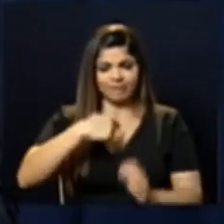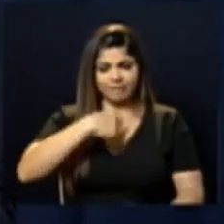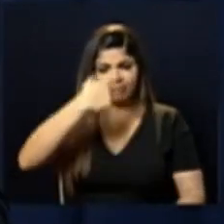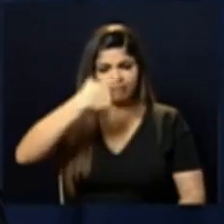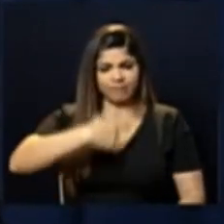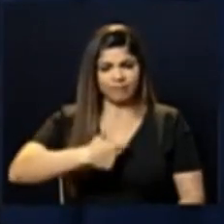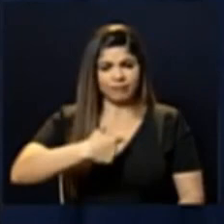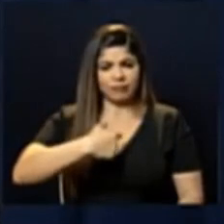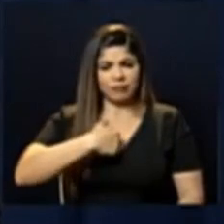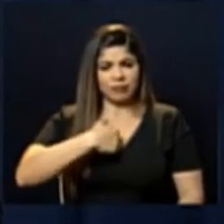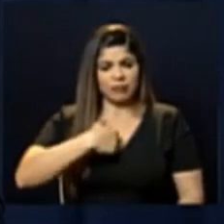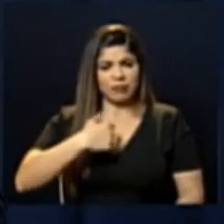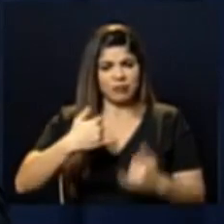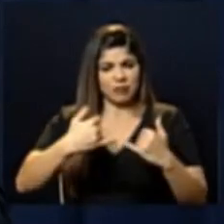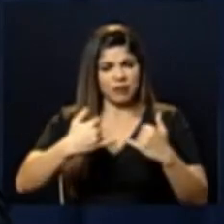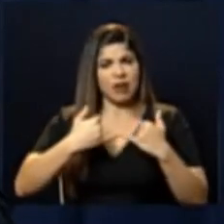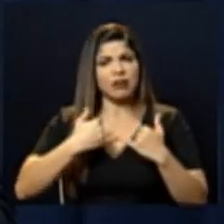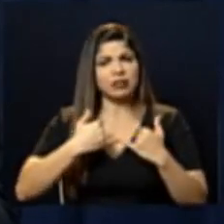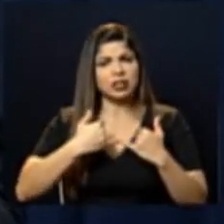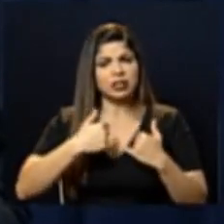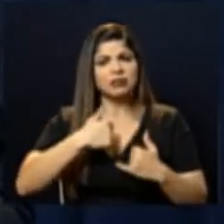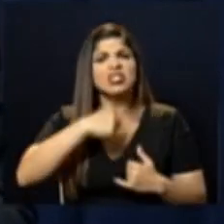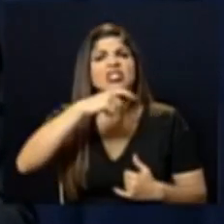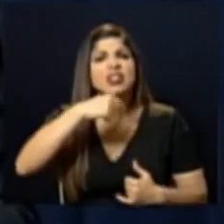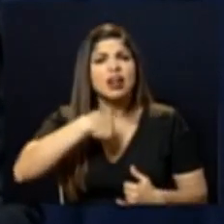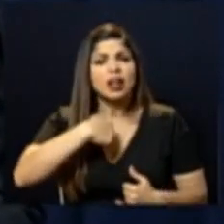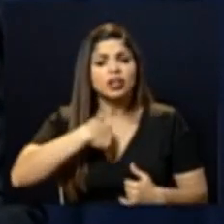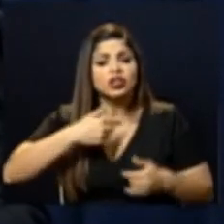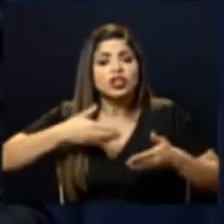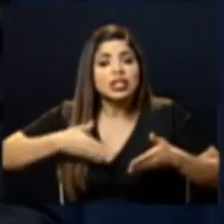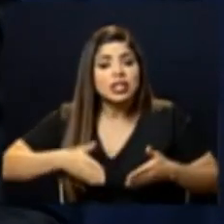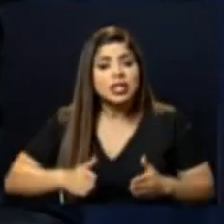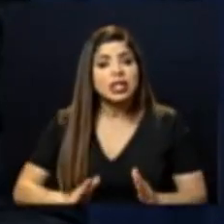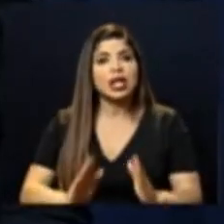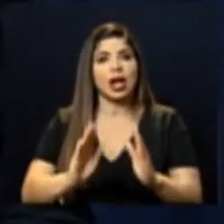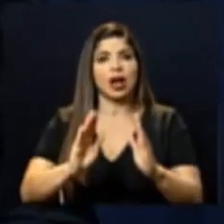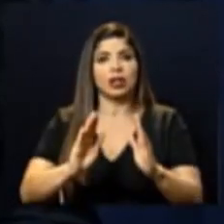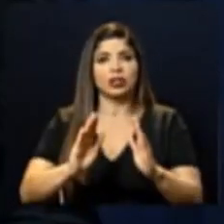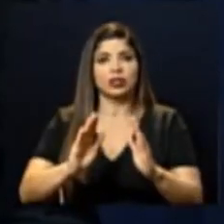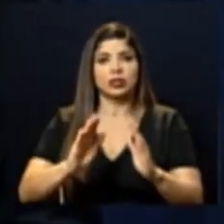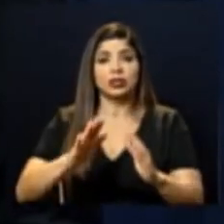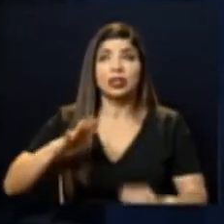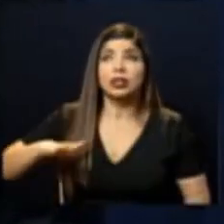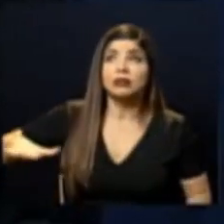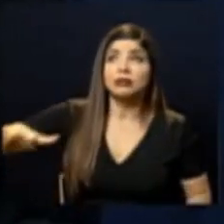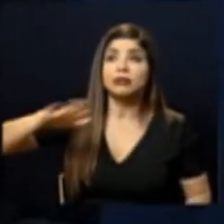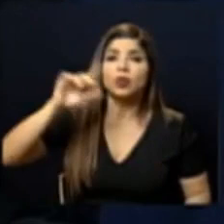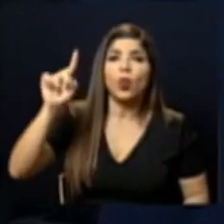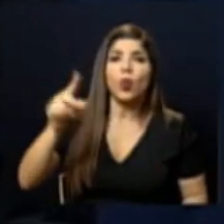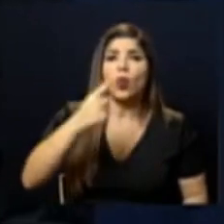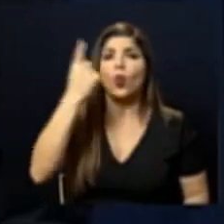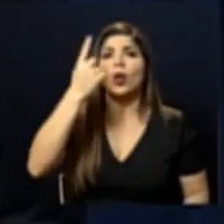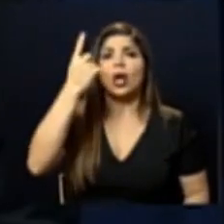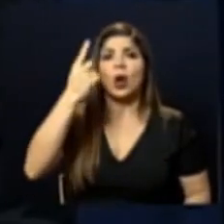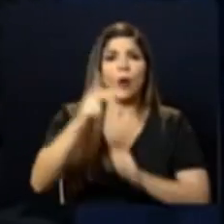de por sí somos, hijas e hijos de una sola nación.